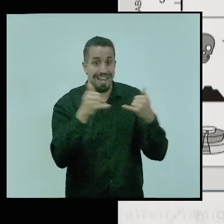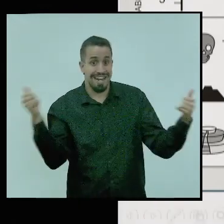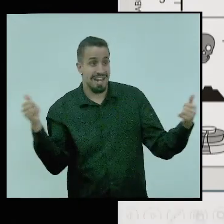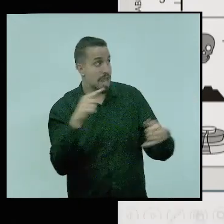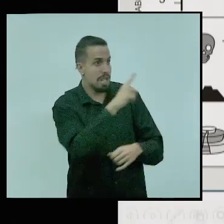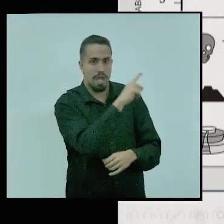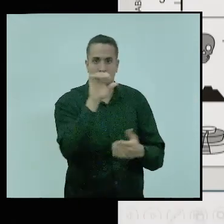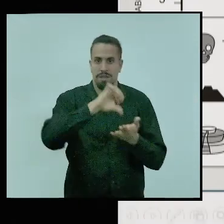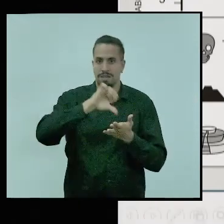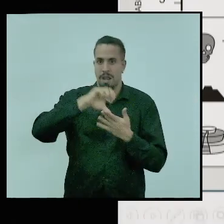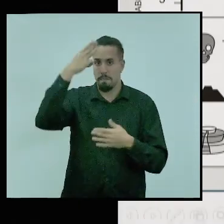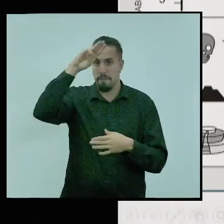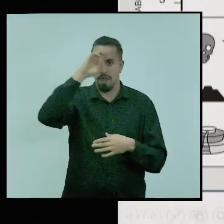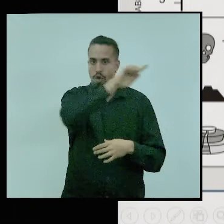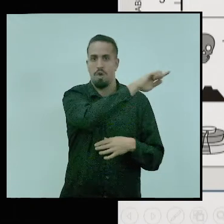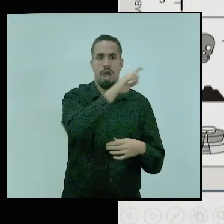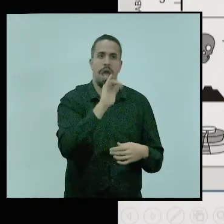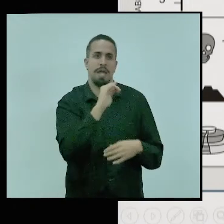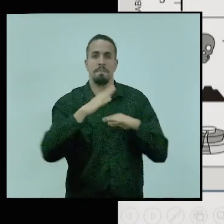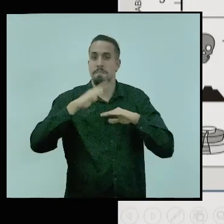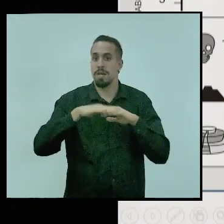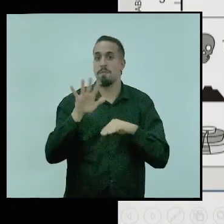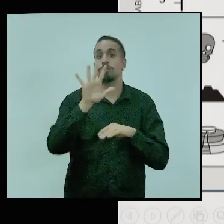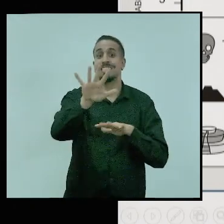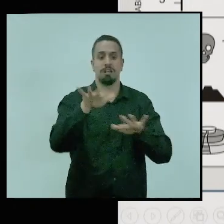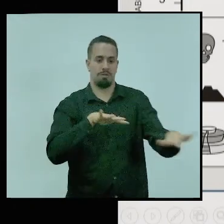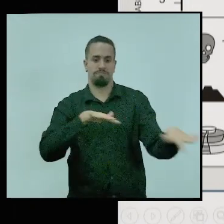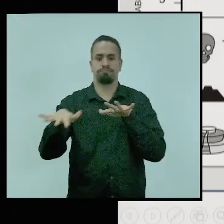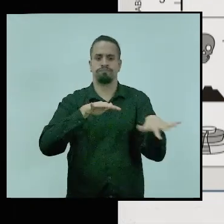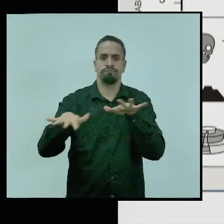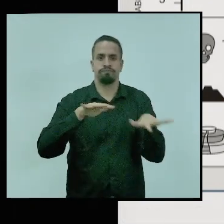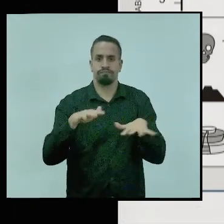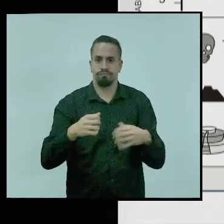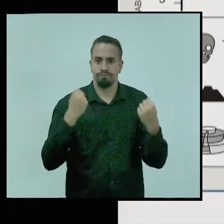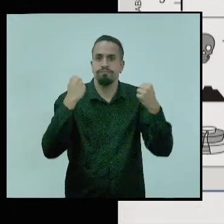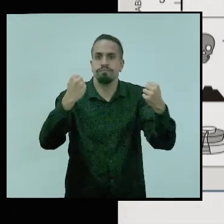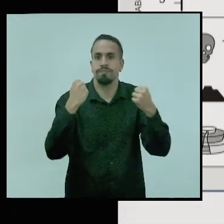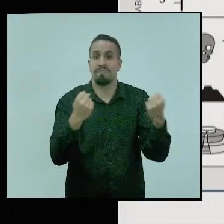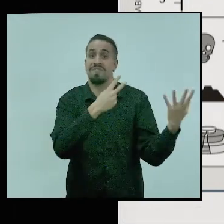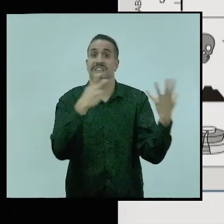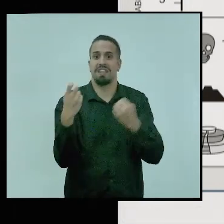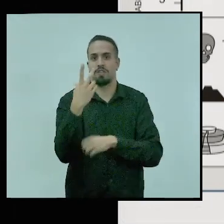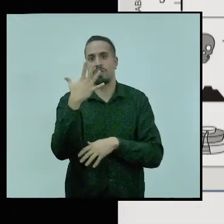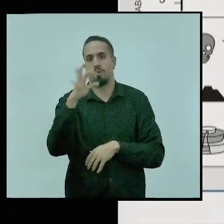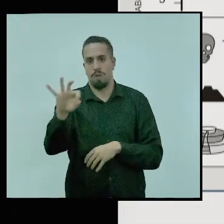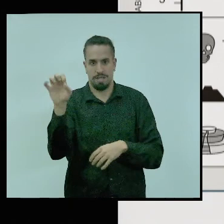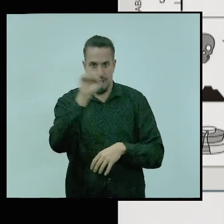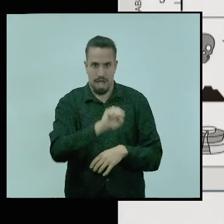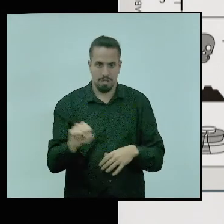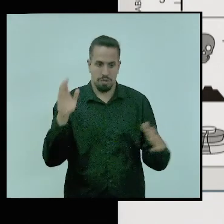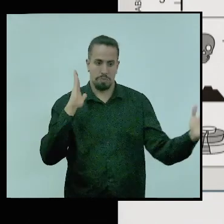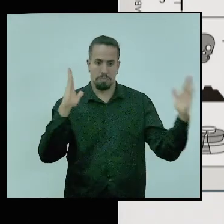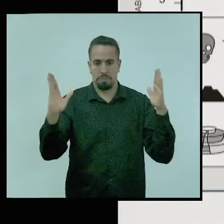mexicano, tenemos por lo menos 5 grandes terremotos en 750 años, lo que nos